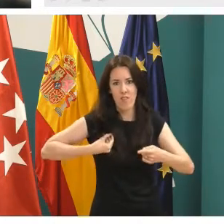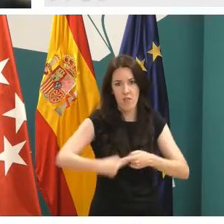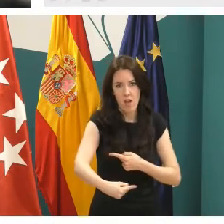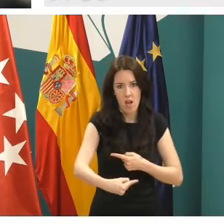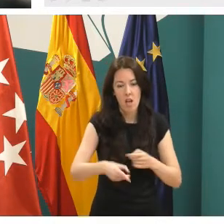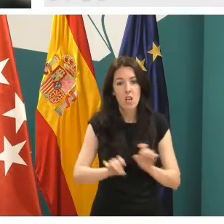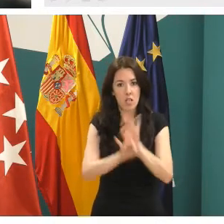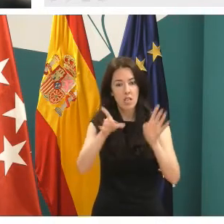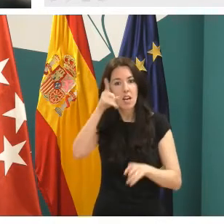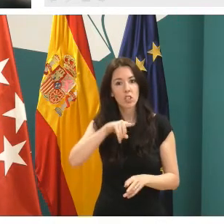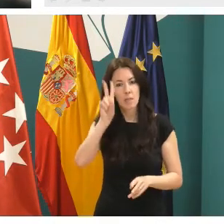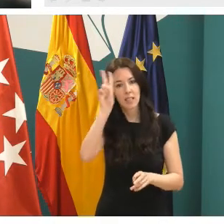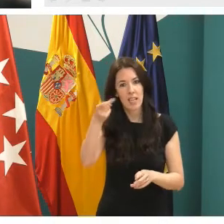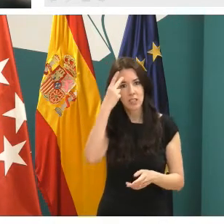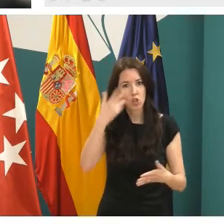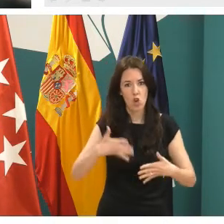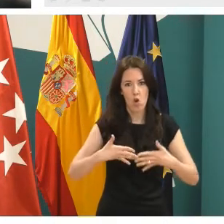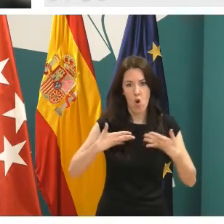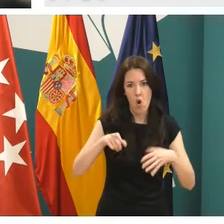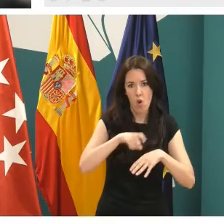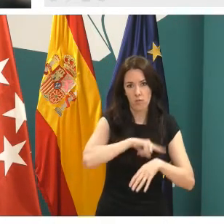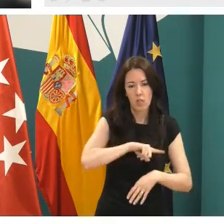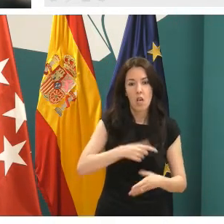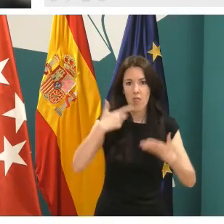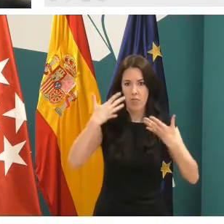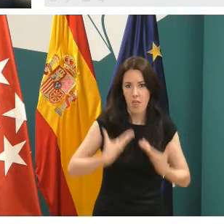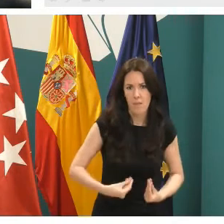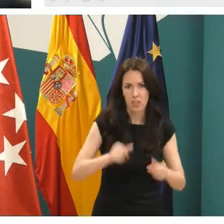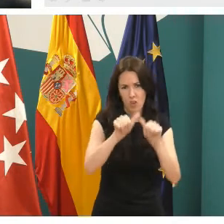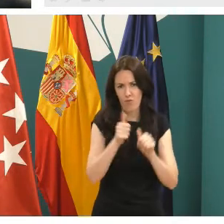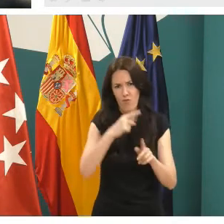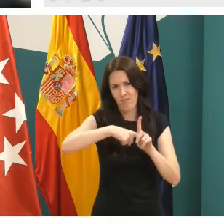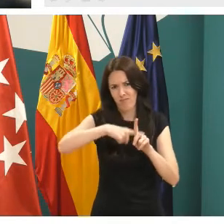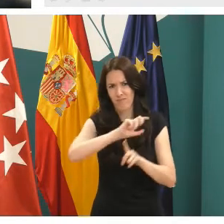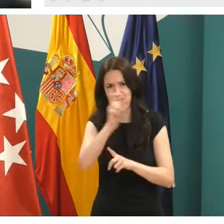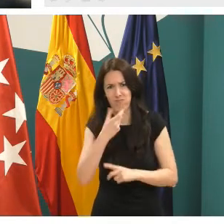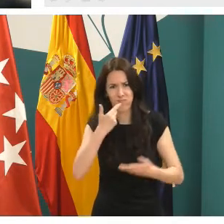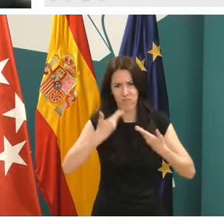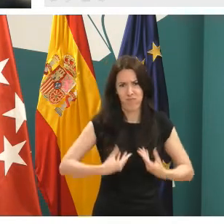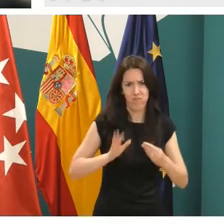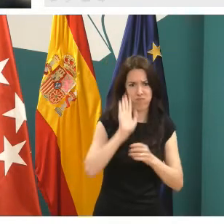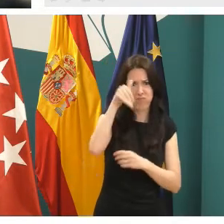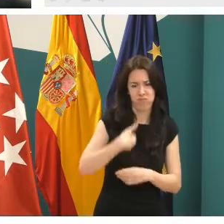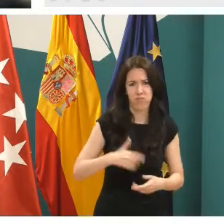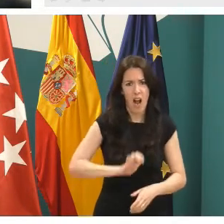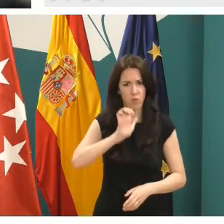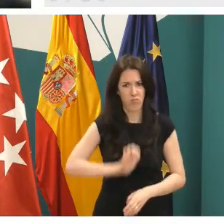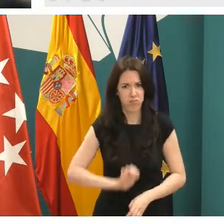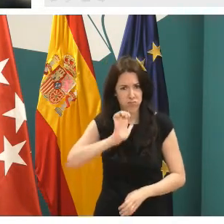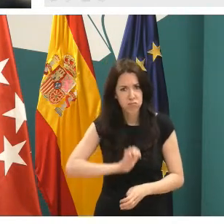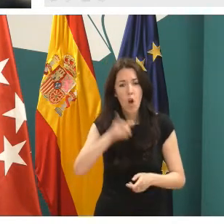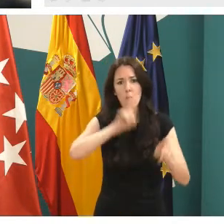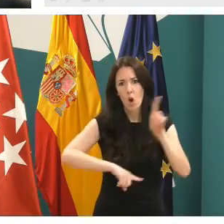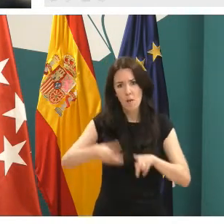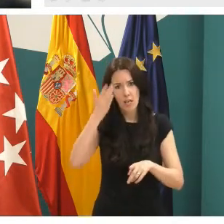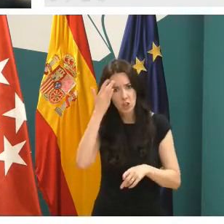Por supuesto, trastornos del estado de ánimo, depresión en distintas formas, disforias, alteraciones de autoestima, problemas